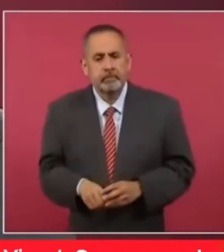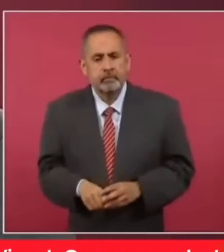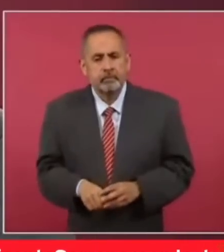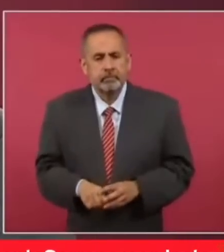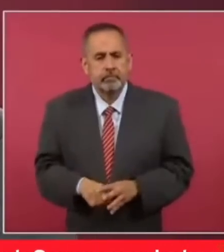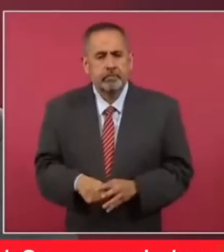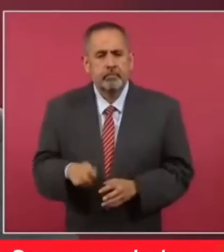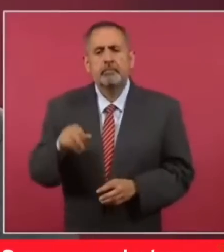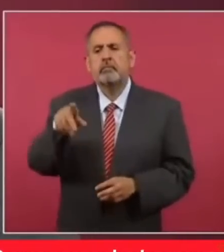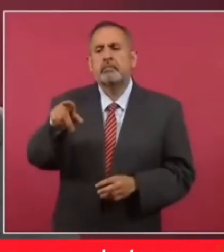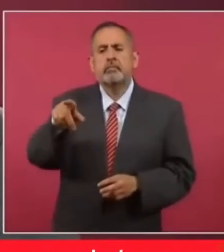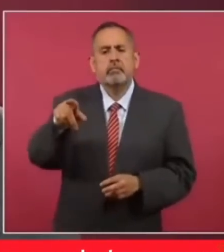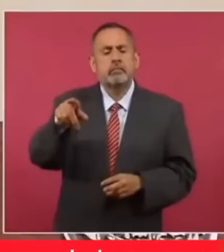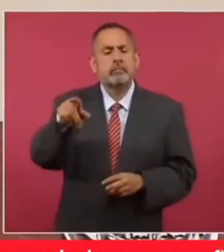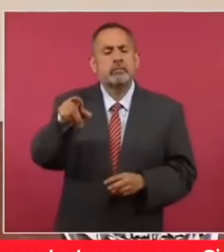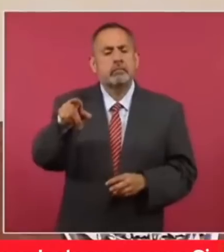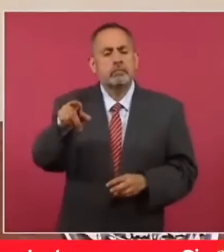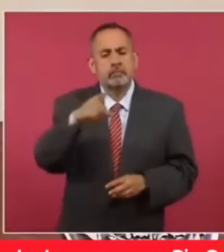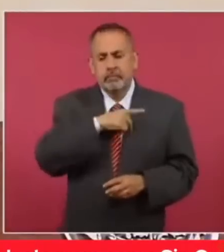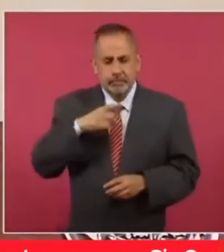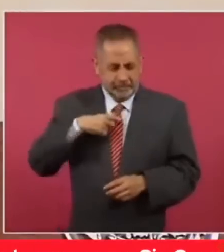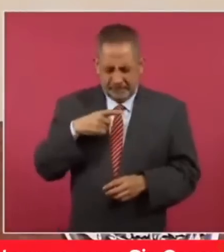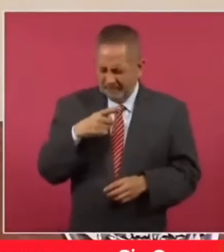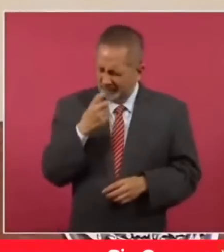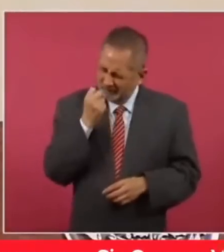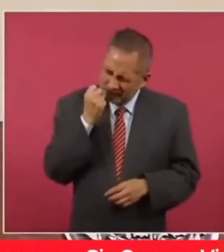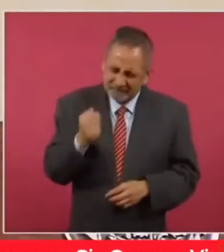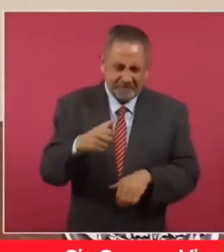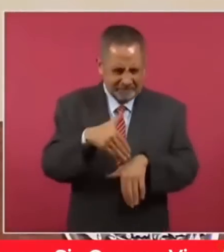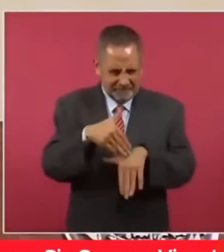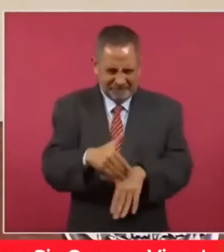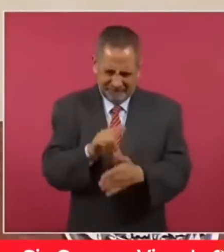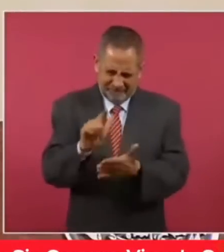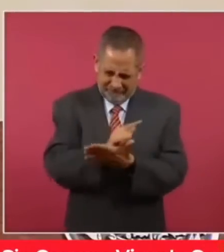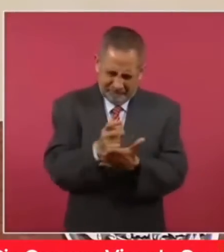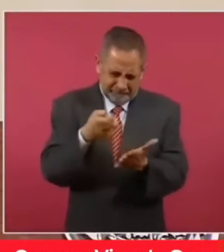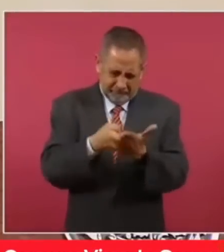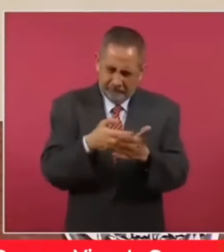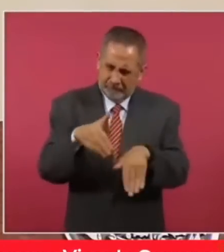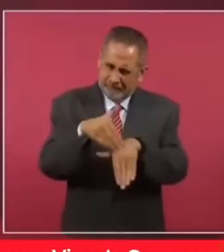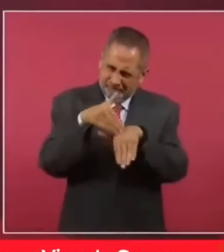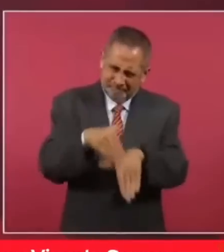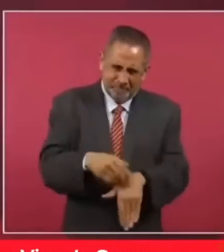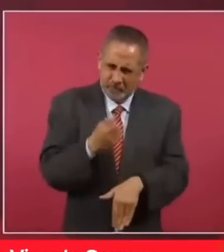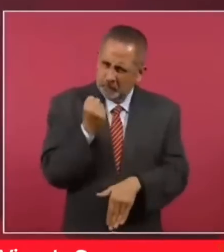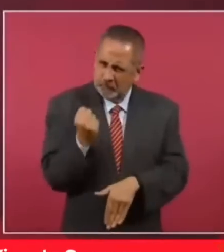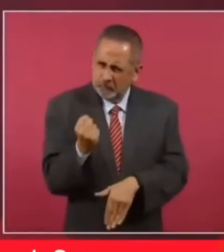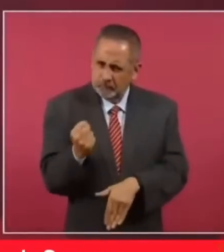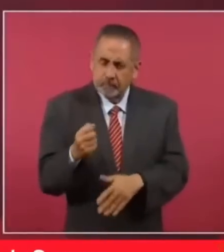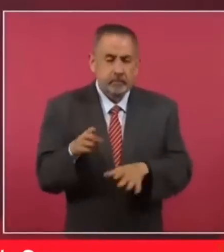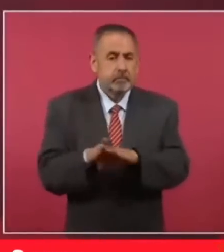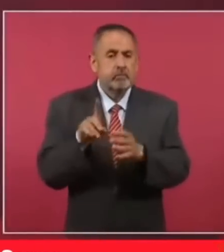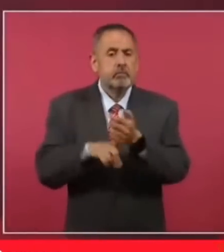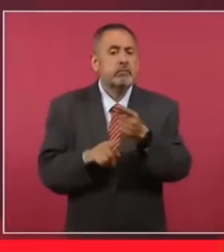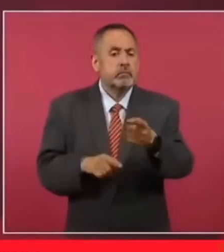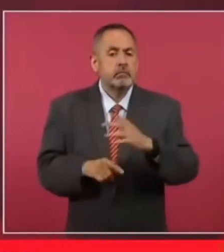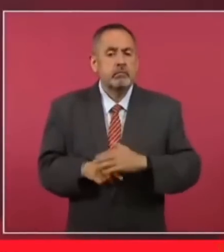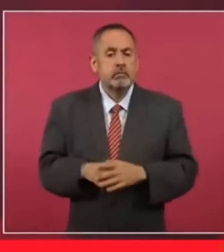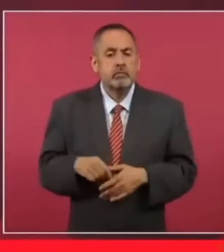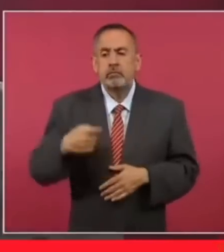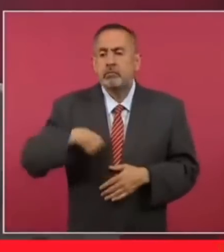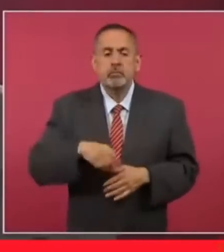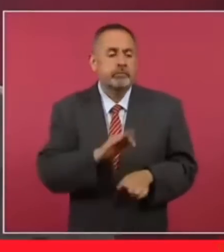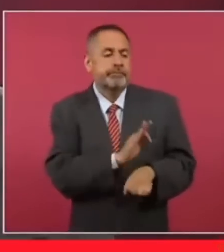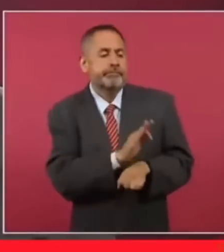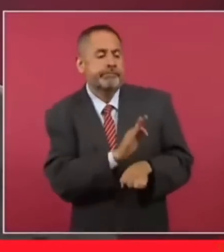que actúe con estricto apego a la legalidad, porque nosotros no